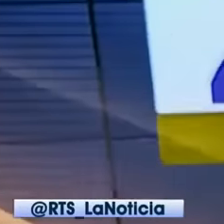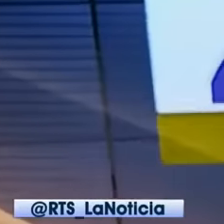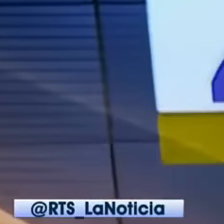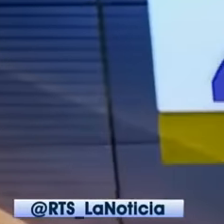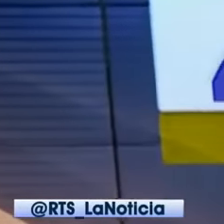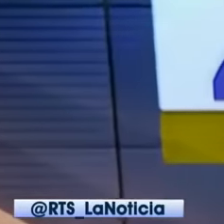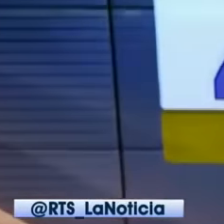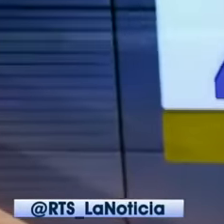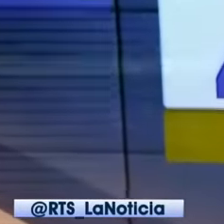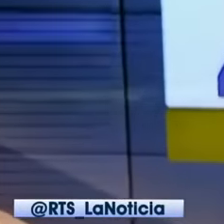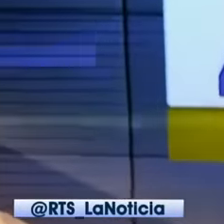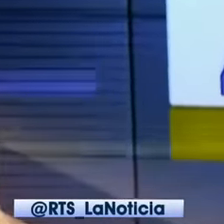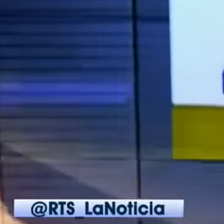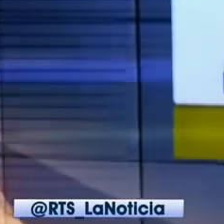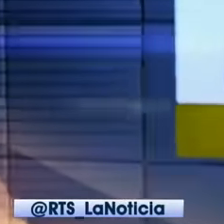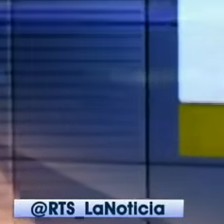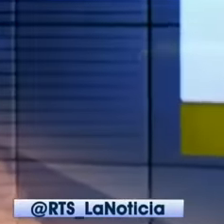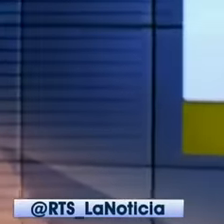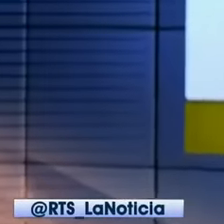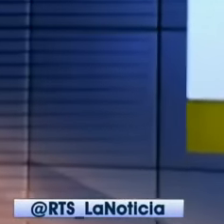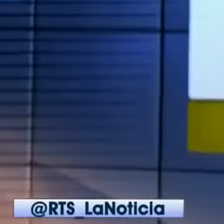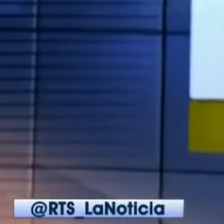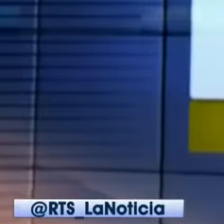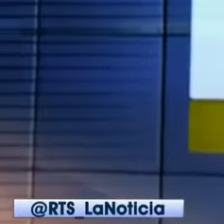Elecciones 2017.